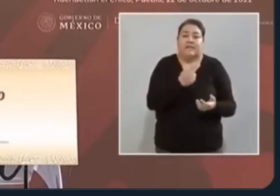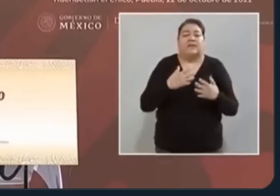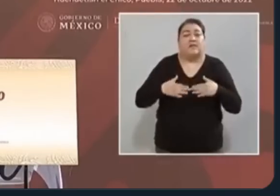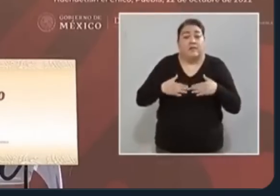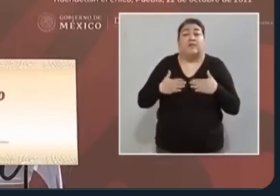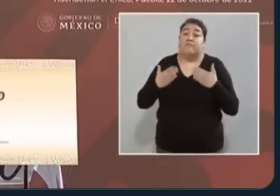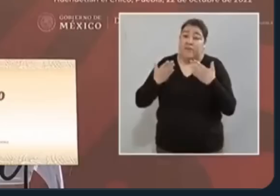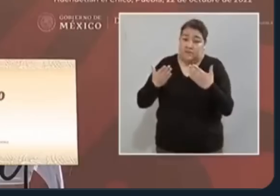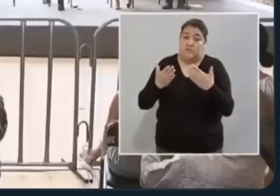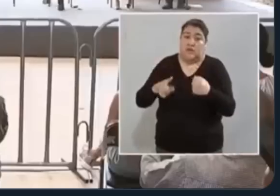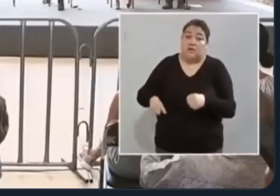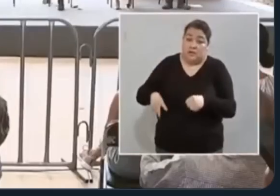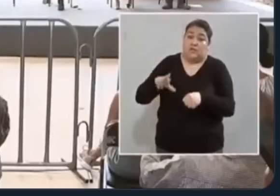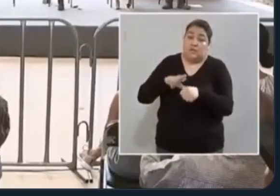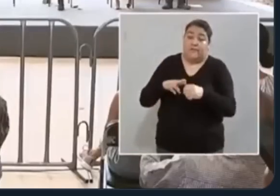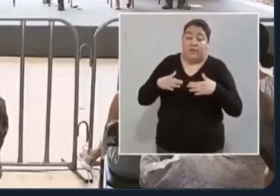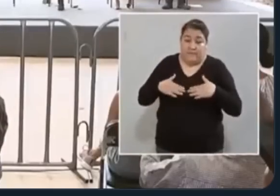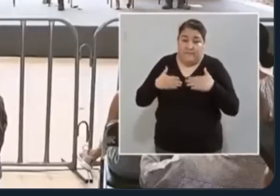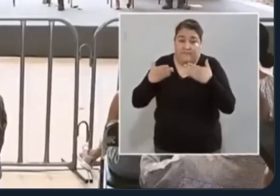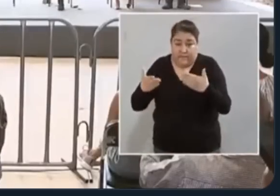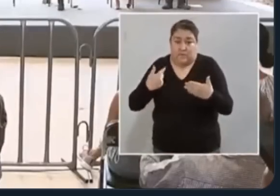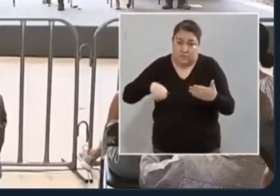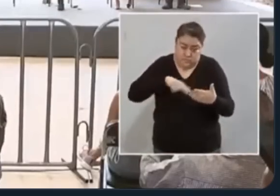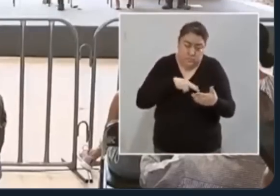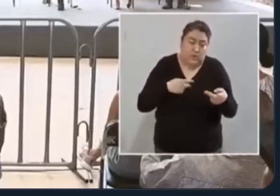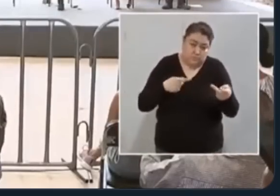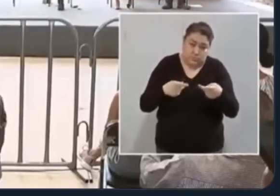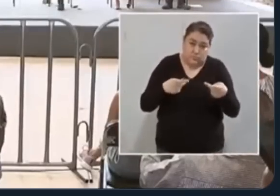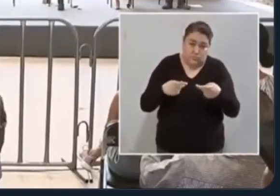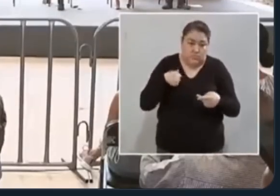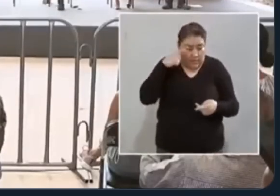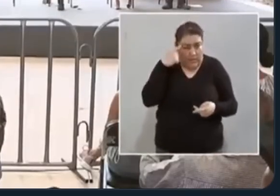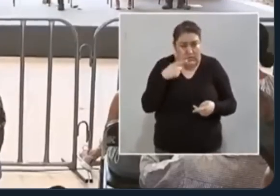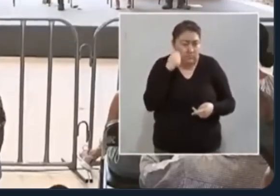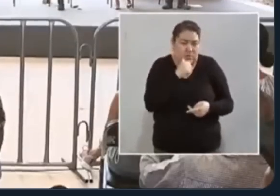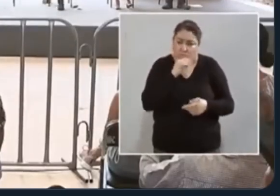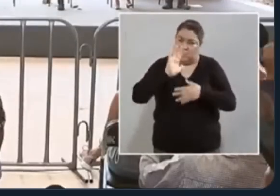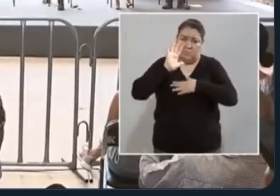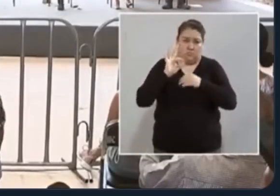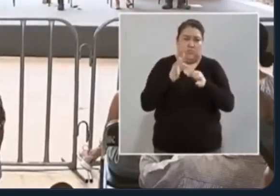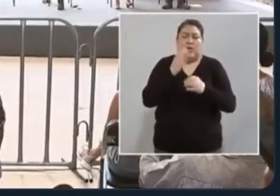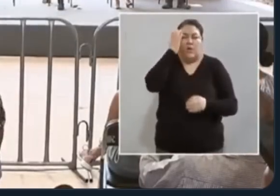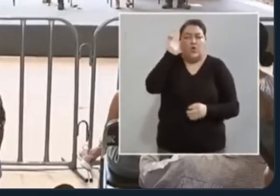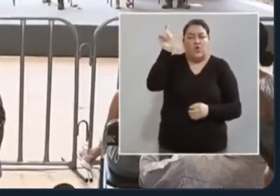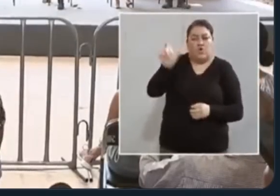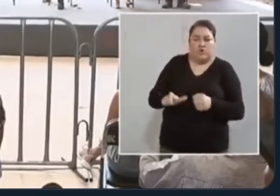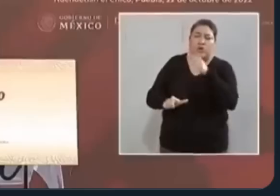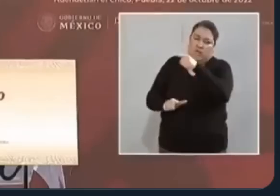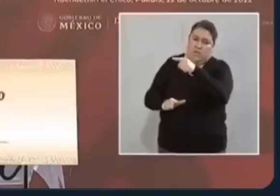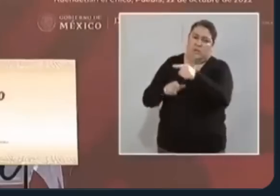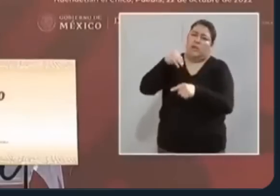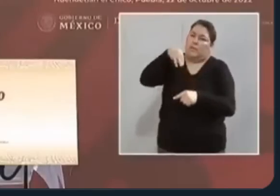confianza de que va a cumplir con su compromiso. Conozco a Miguel